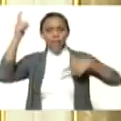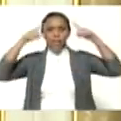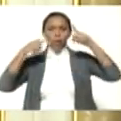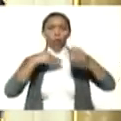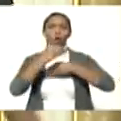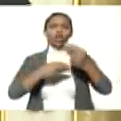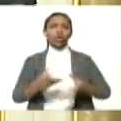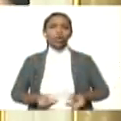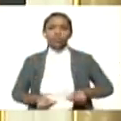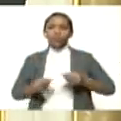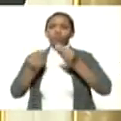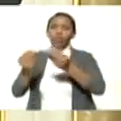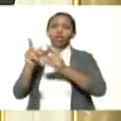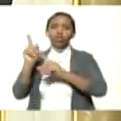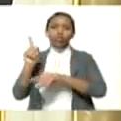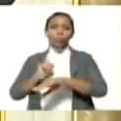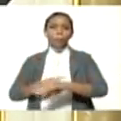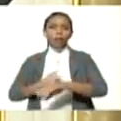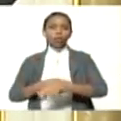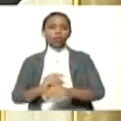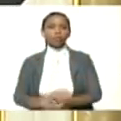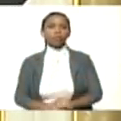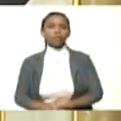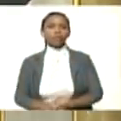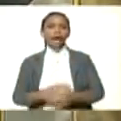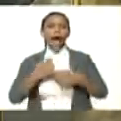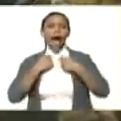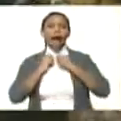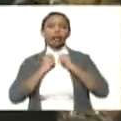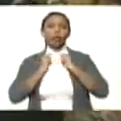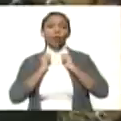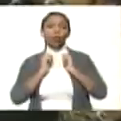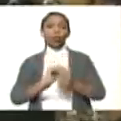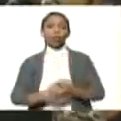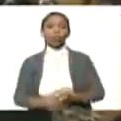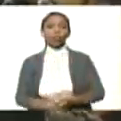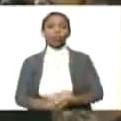y entregársela en su momento. Aristóbulo, pues.